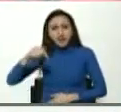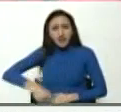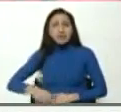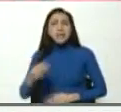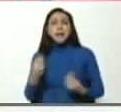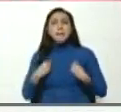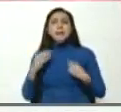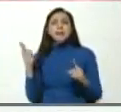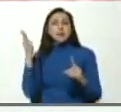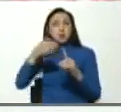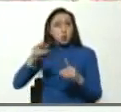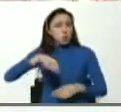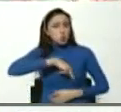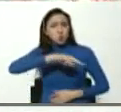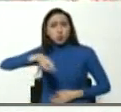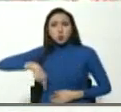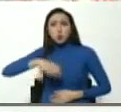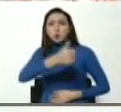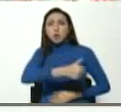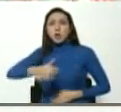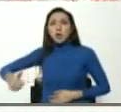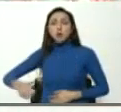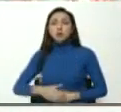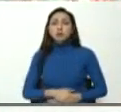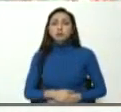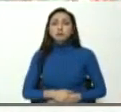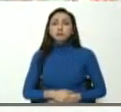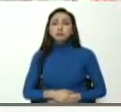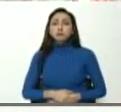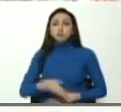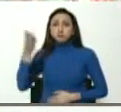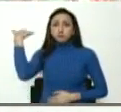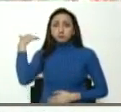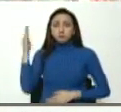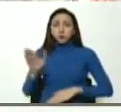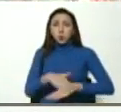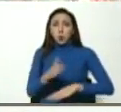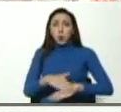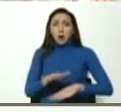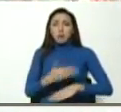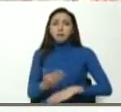todos nosotros el jueves pasado